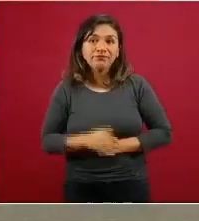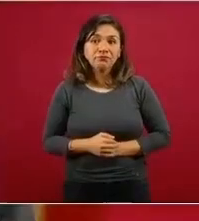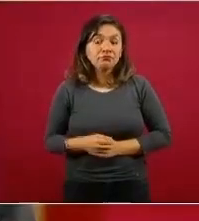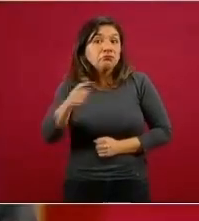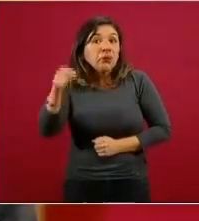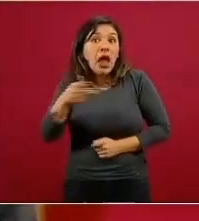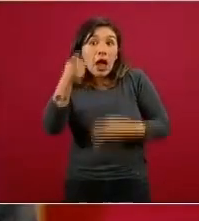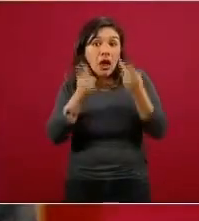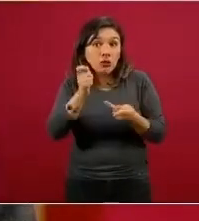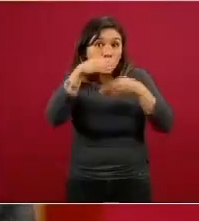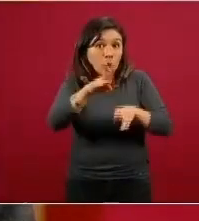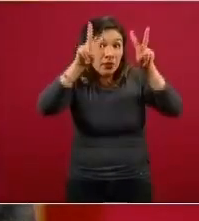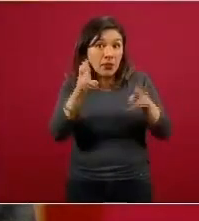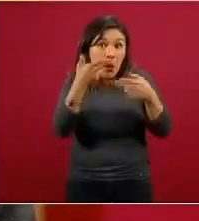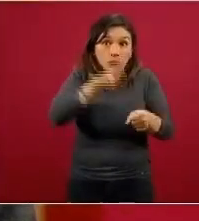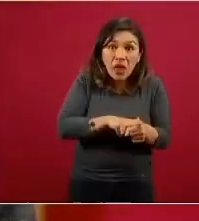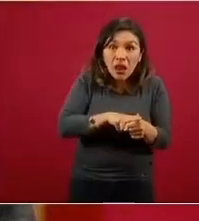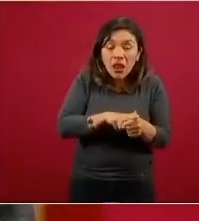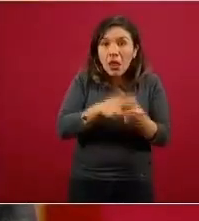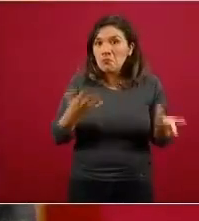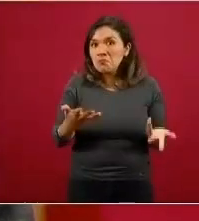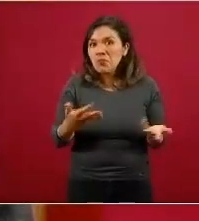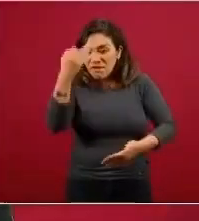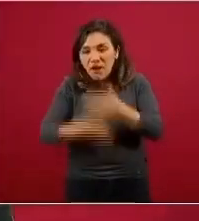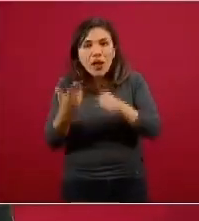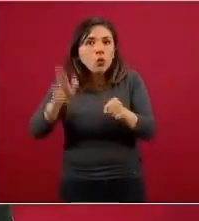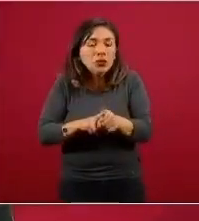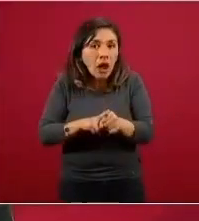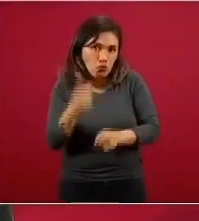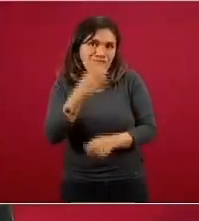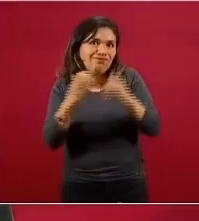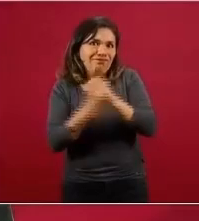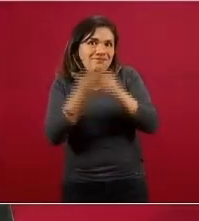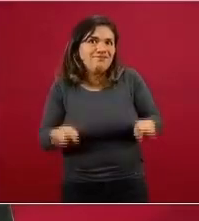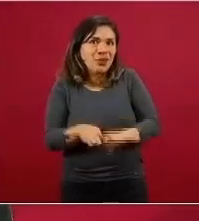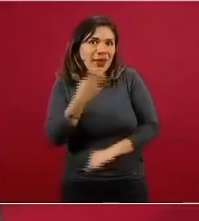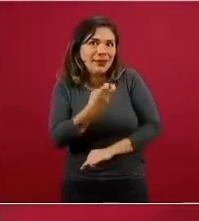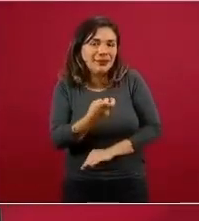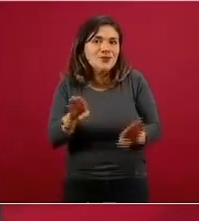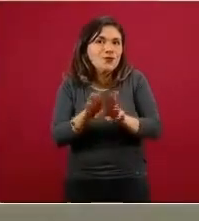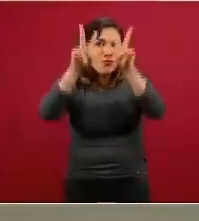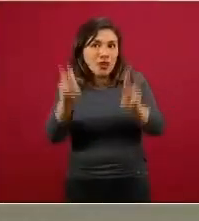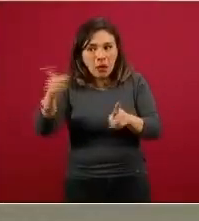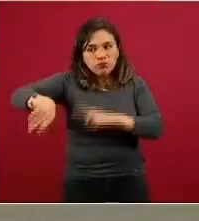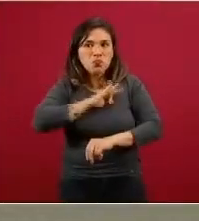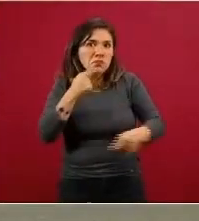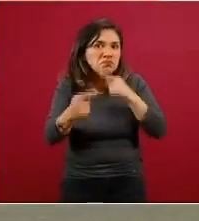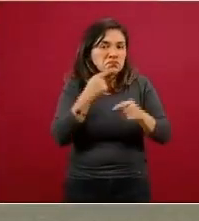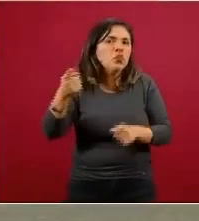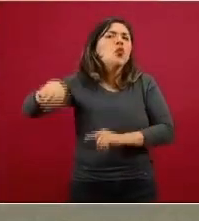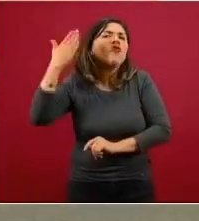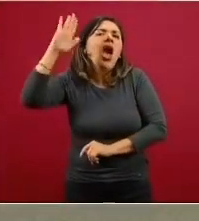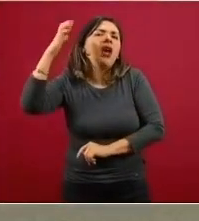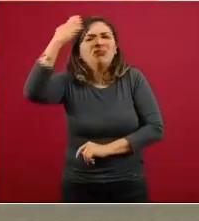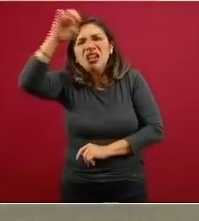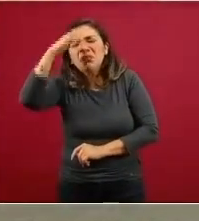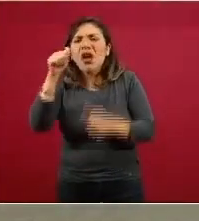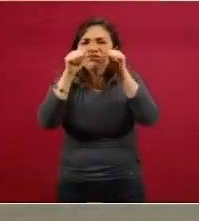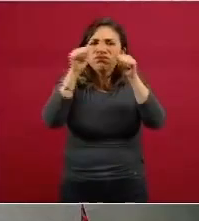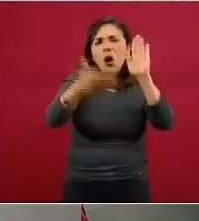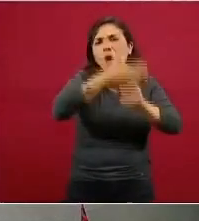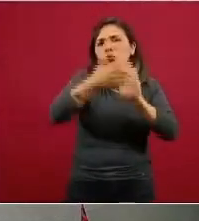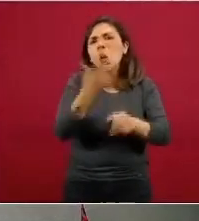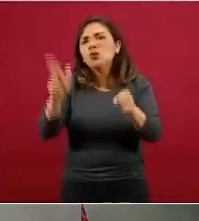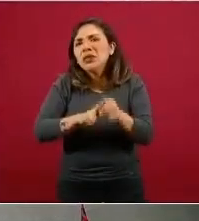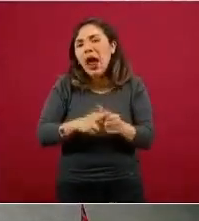No sé si hablan, por ejemplo, de los hospitales. La carencia de hospitales quizás es un factor, y a lo mejor es uno de los temas que abordan, dado la experiencia que tienen en hospitales, en